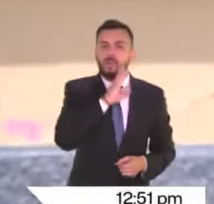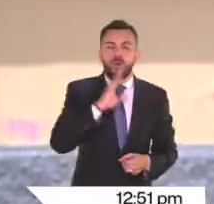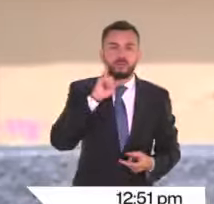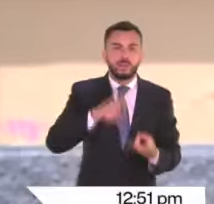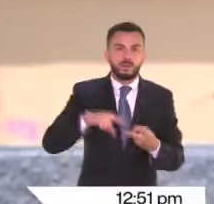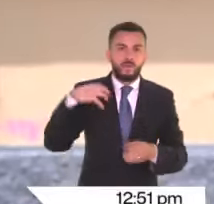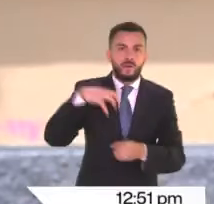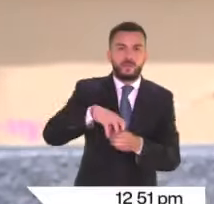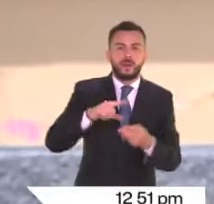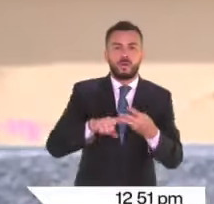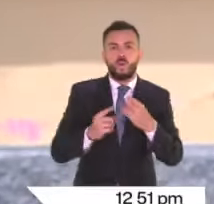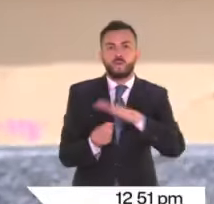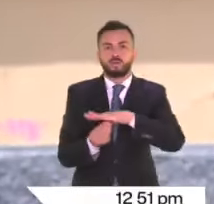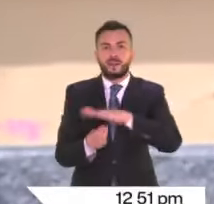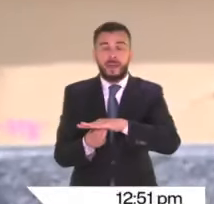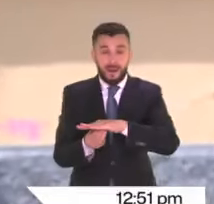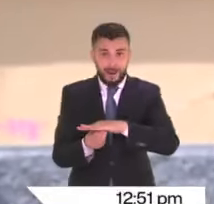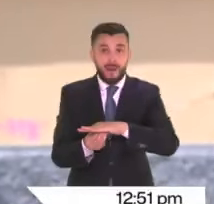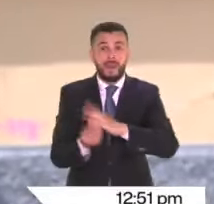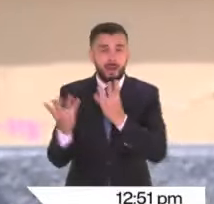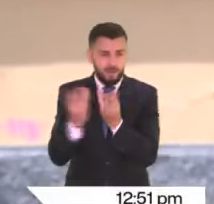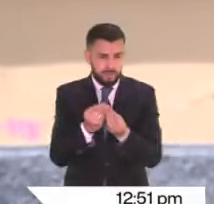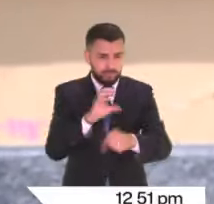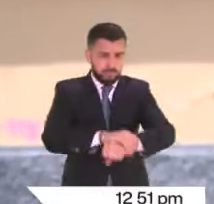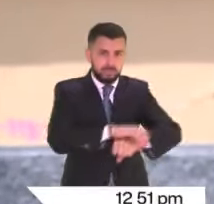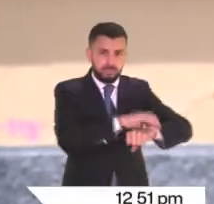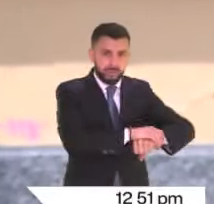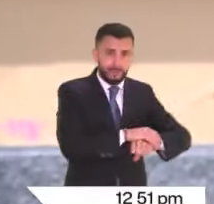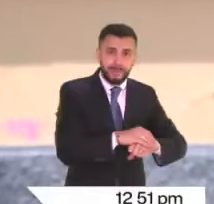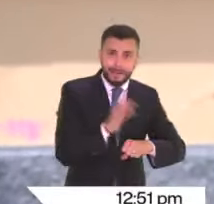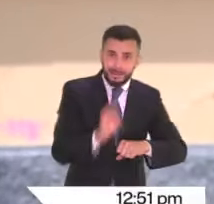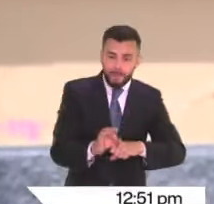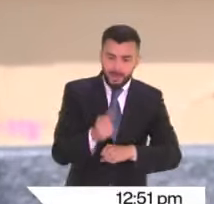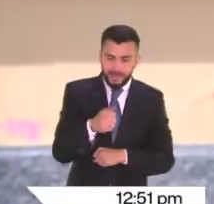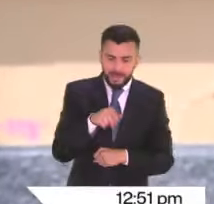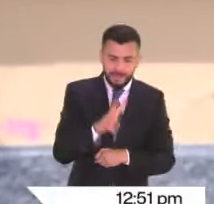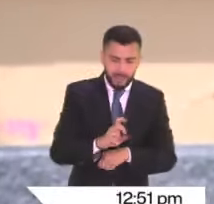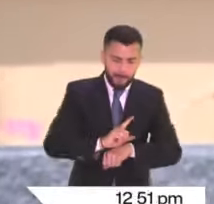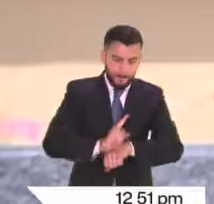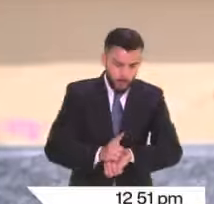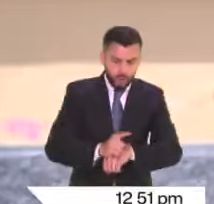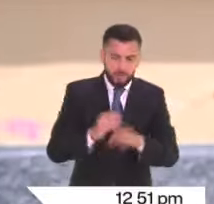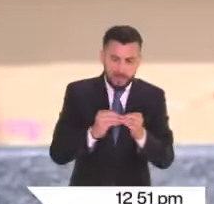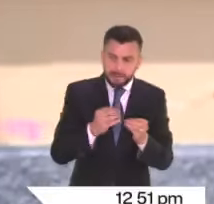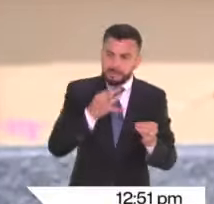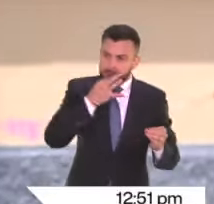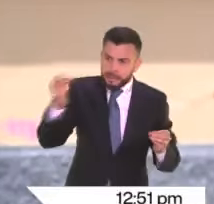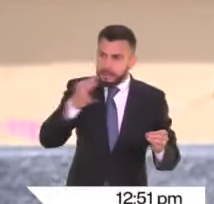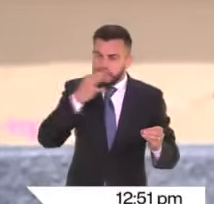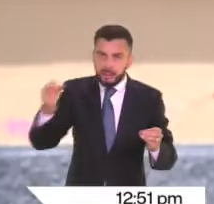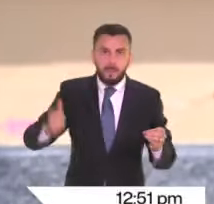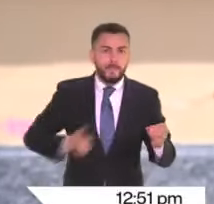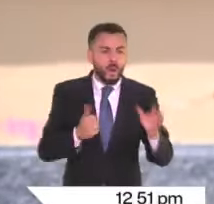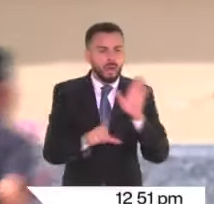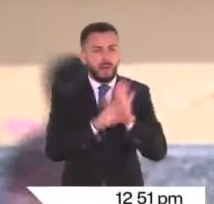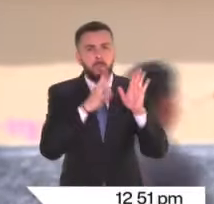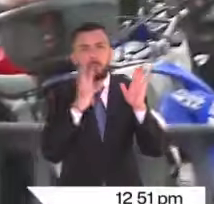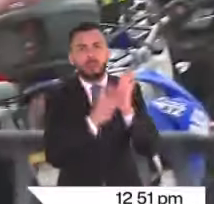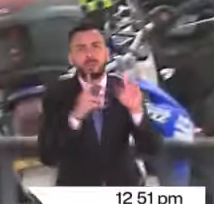y Usaquén. Según las autoridades, cada 17 minutos en Colombia es reportado un delito sexual.